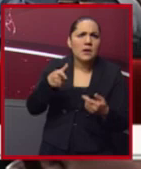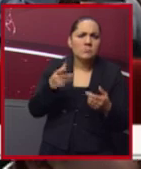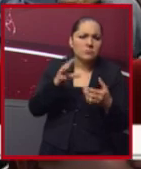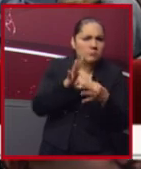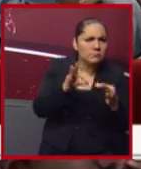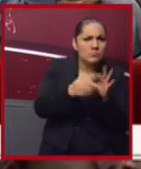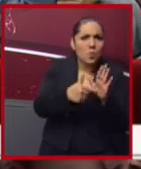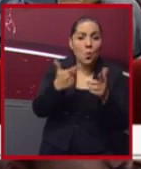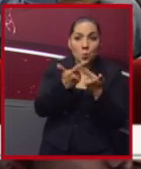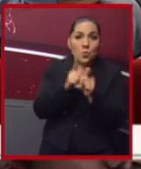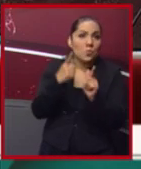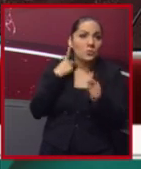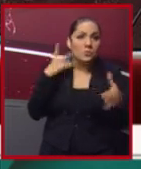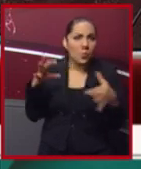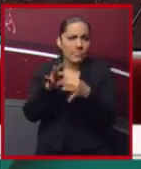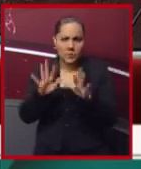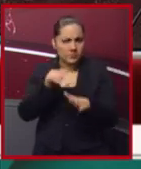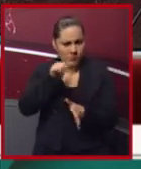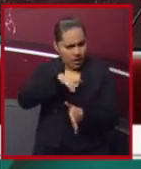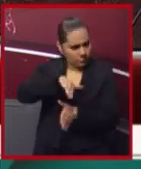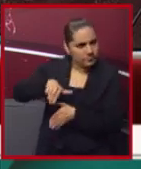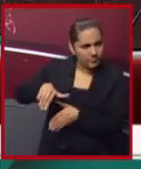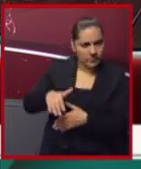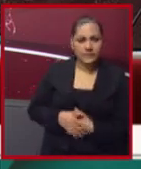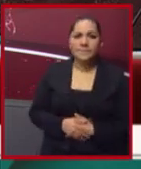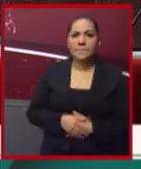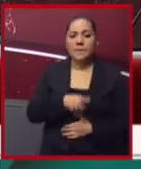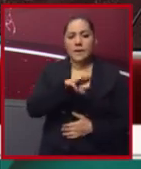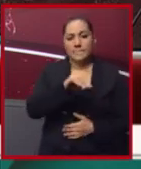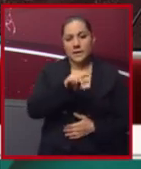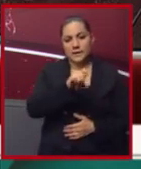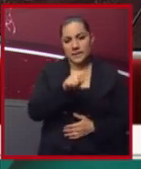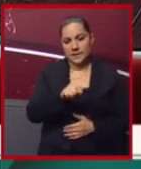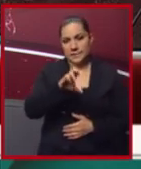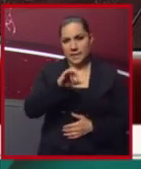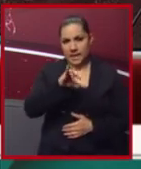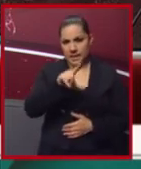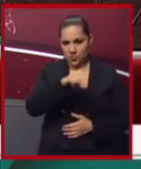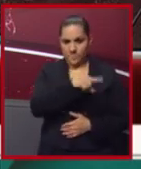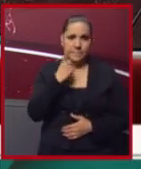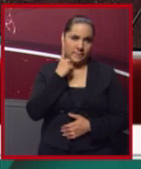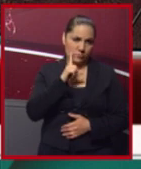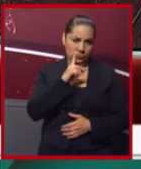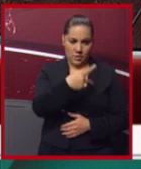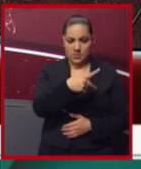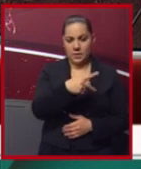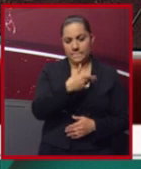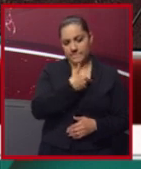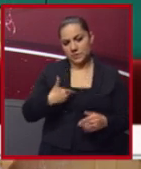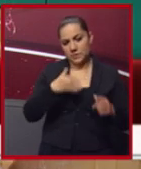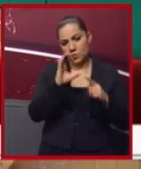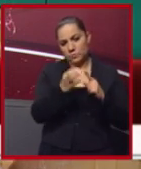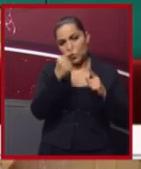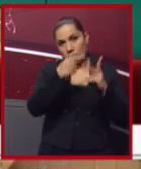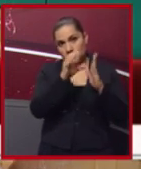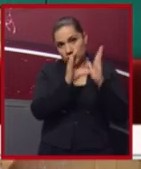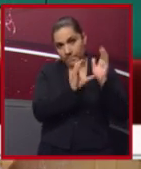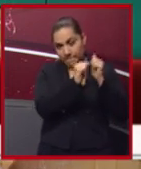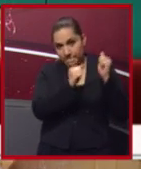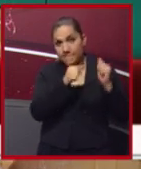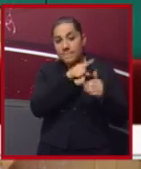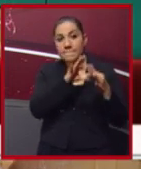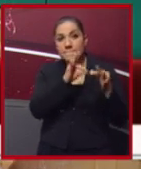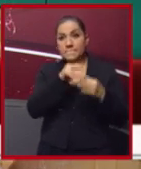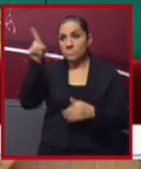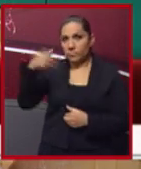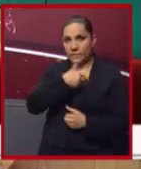La diputada Miroslava Carrillo Martínez, presidenta de la Comisión de Puntos Constitucionales, explicó que la iniciativa enviada por el Poder Ejecutivo Federal